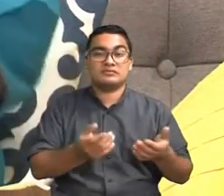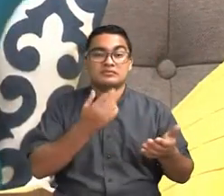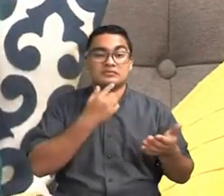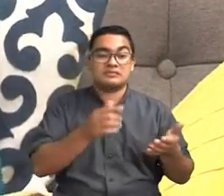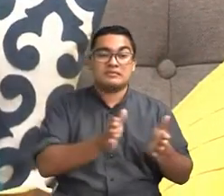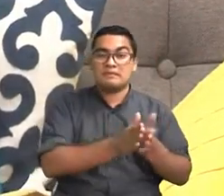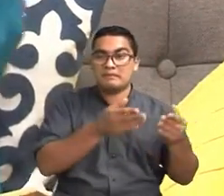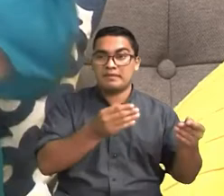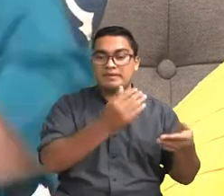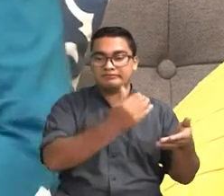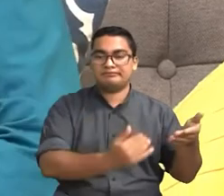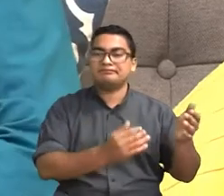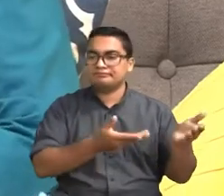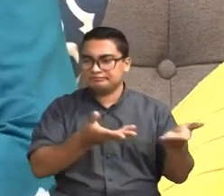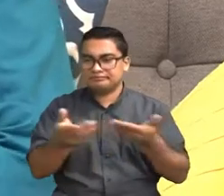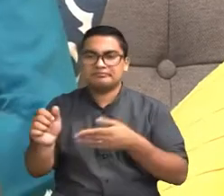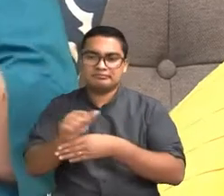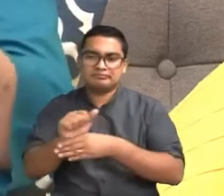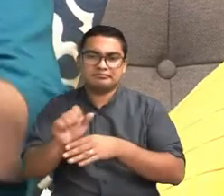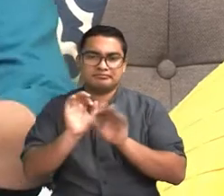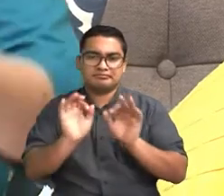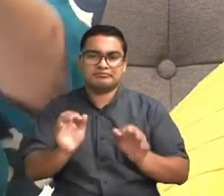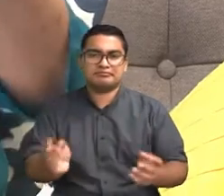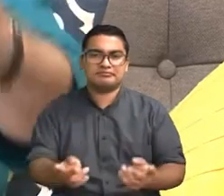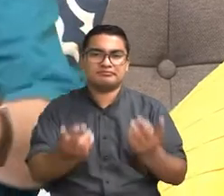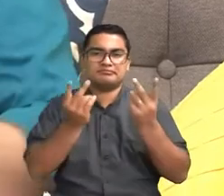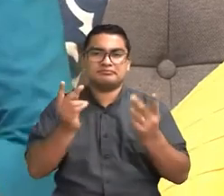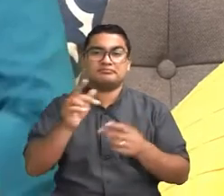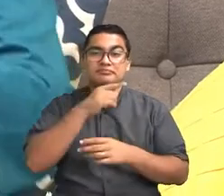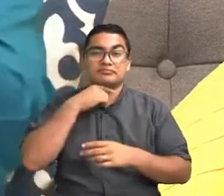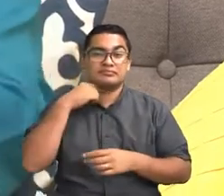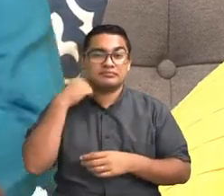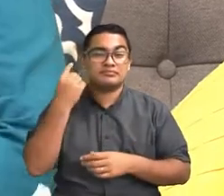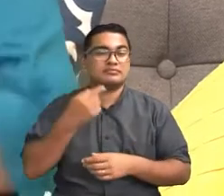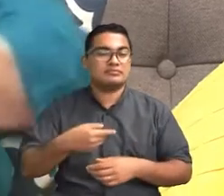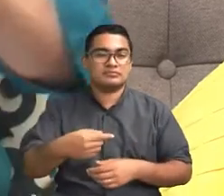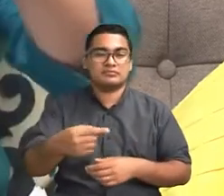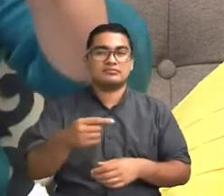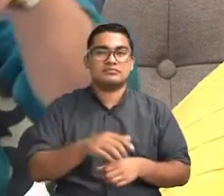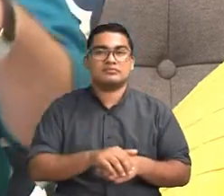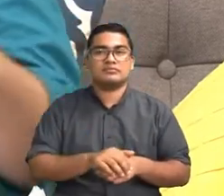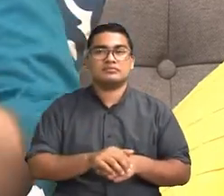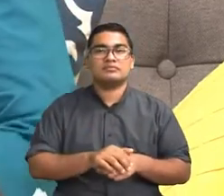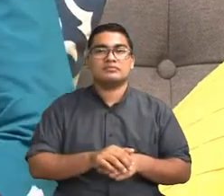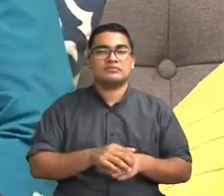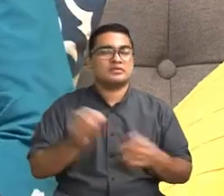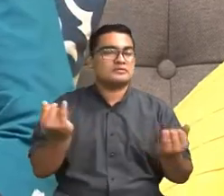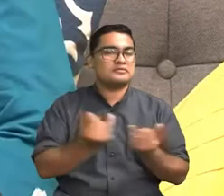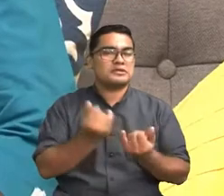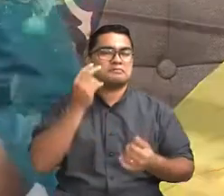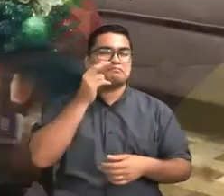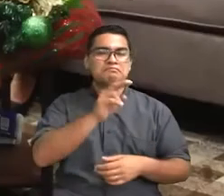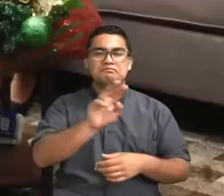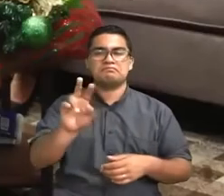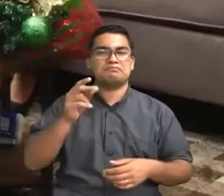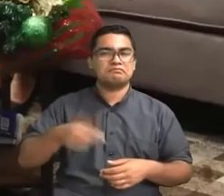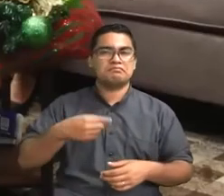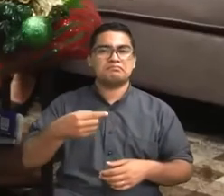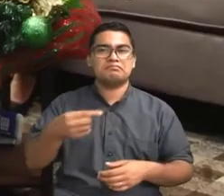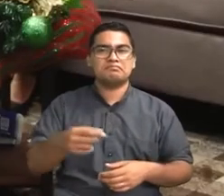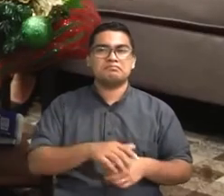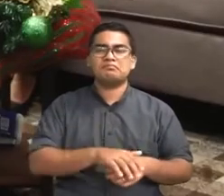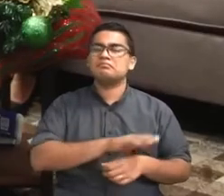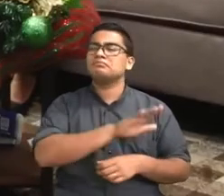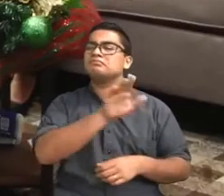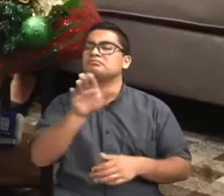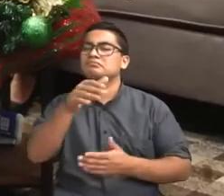con lo que estamos haciendo en la realidad, en la práctica cotidiana, porque eso lo vemos todos los días. Okay. Nosotros vamos a los centros